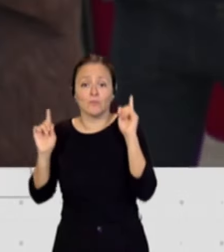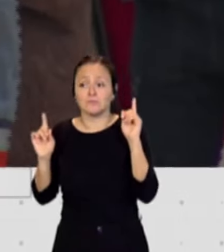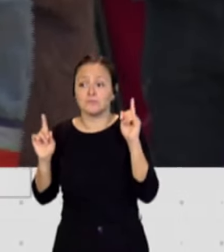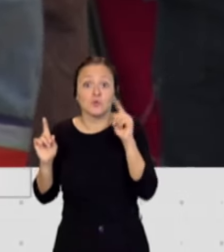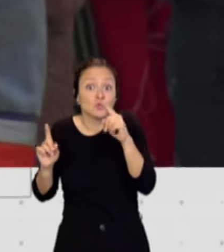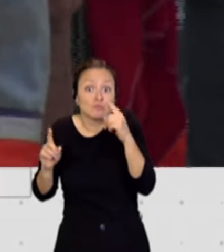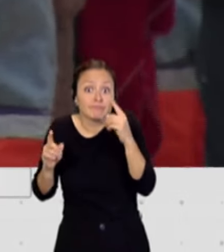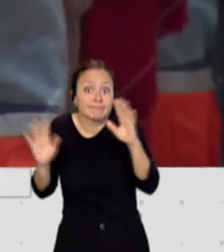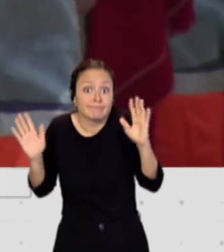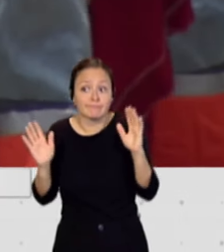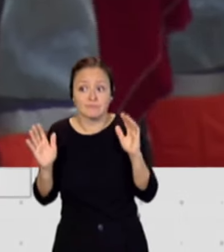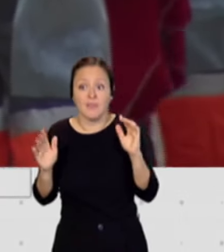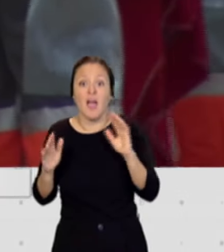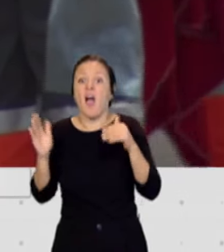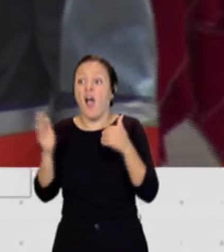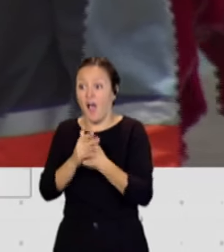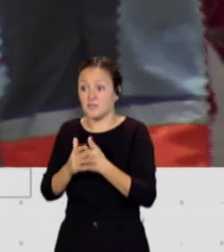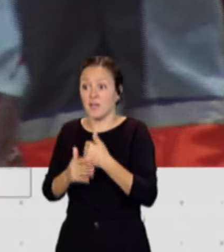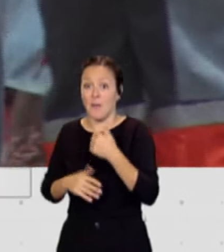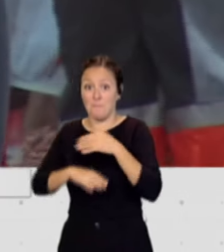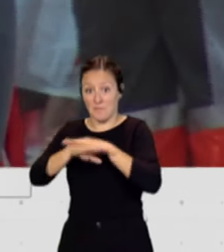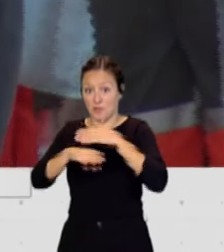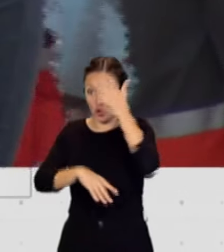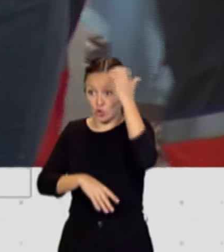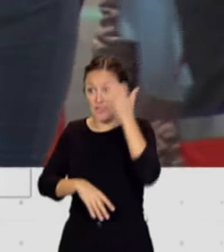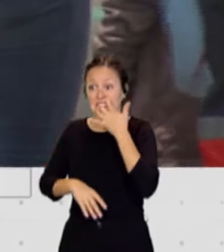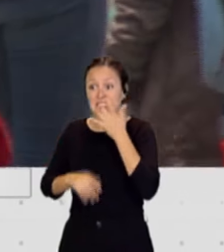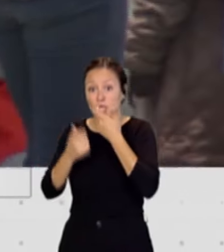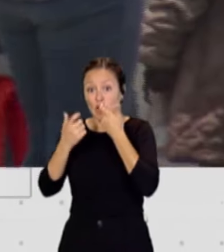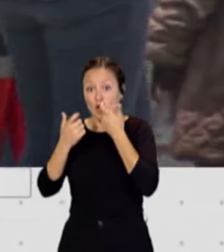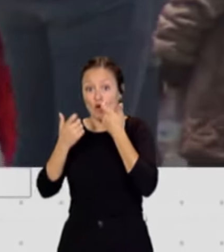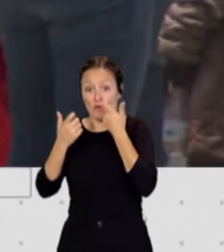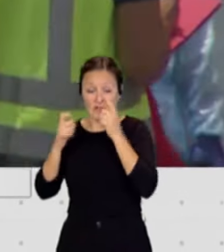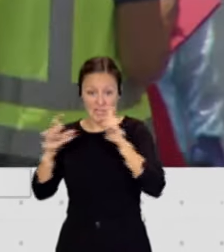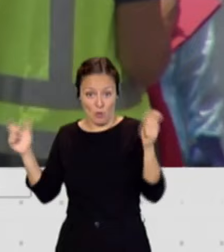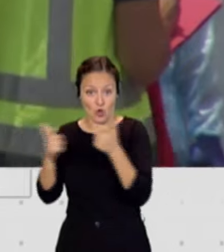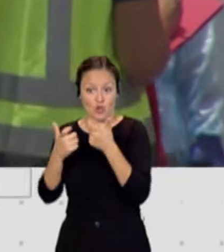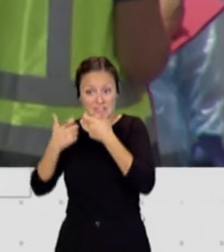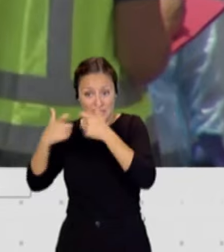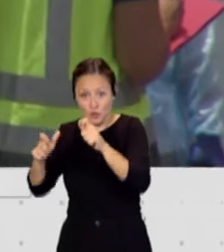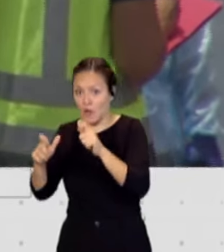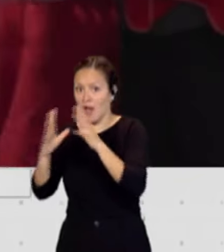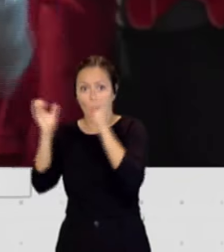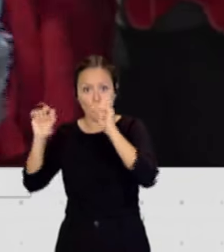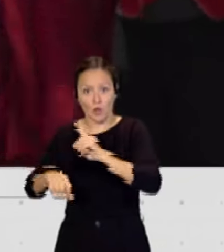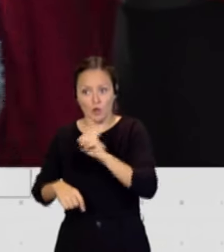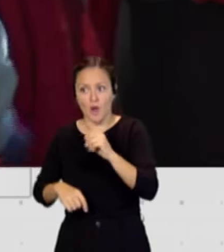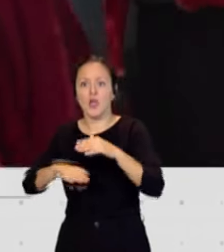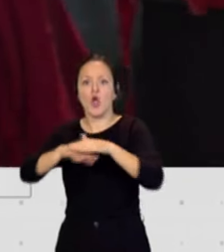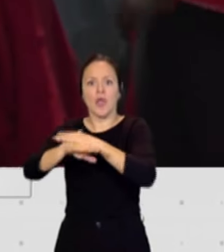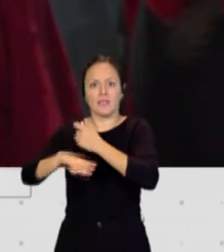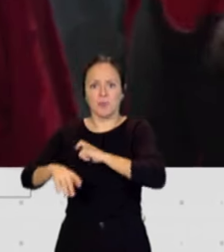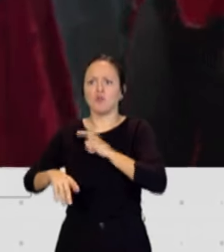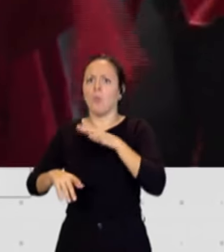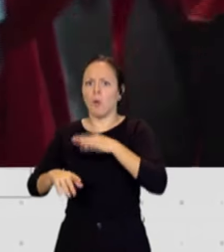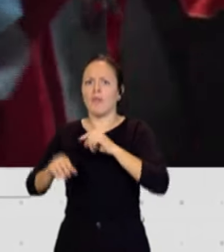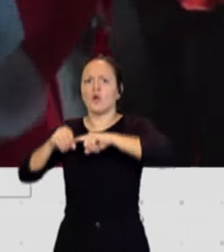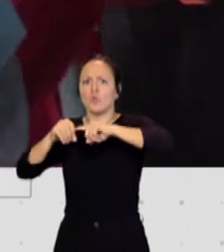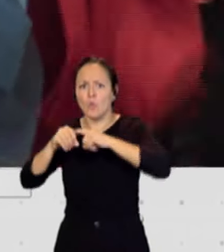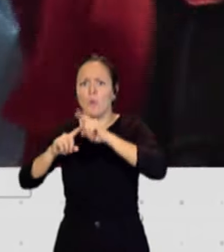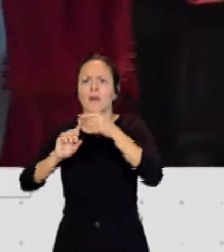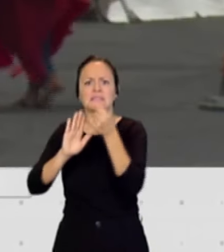apaas de hecho el ministro Torres ha dicho que si no hay acuerdo en la conferencia sectorial el estado tiene la capacidad de establecer los cupos Los criterios para